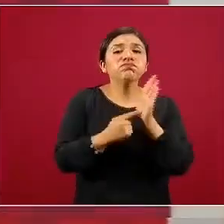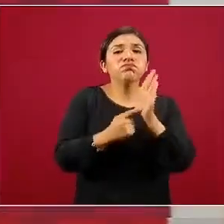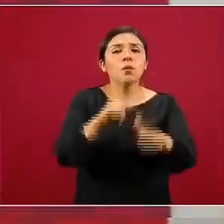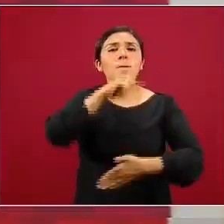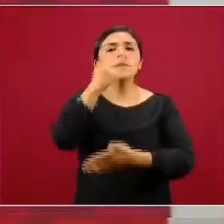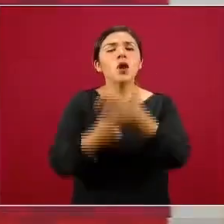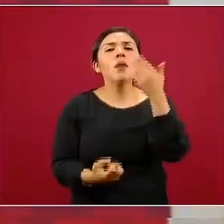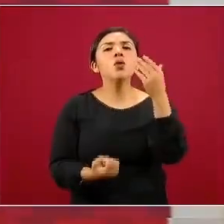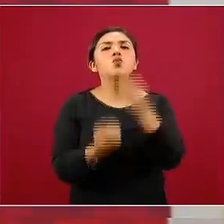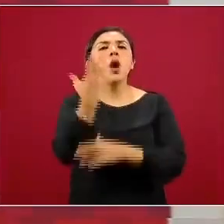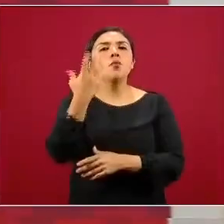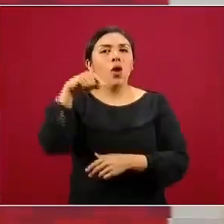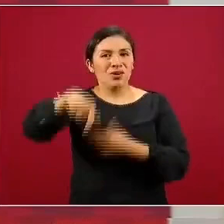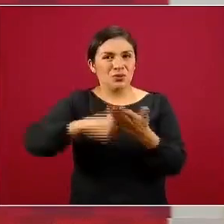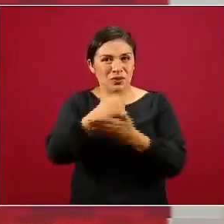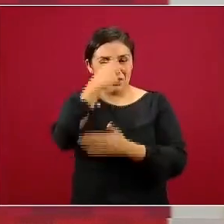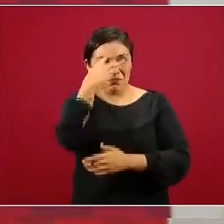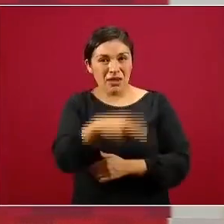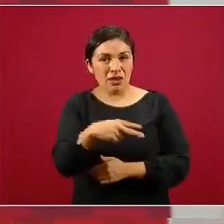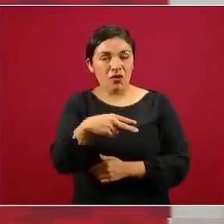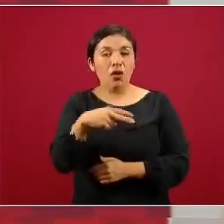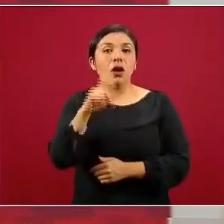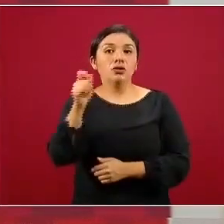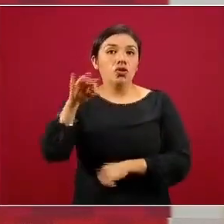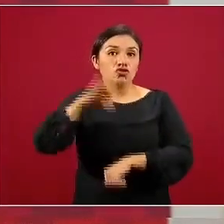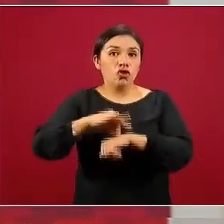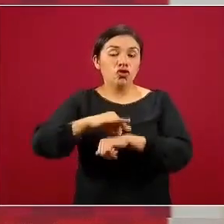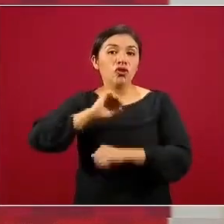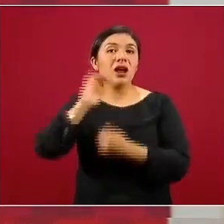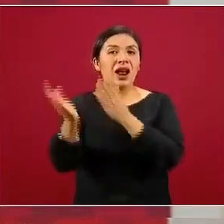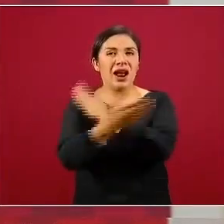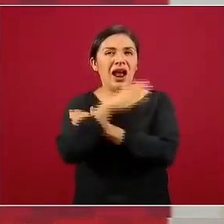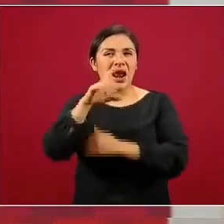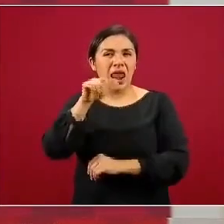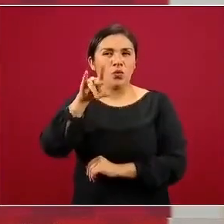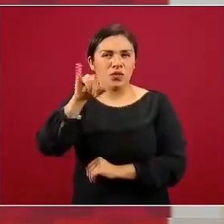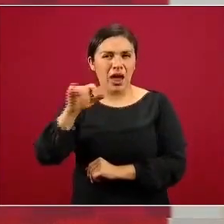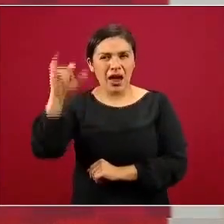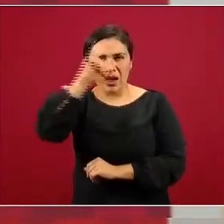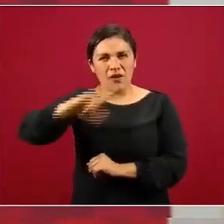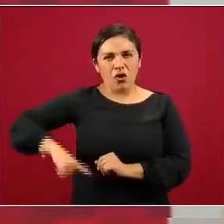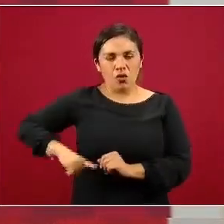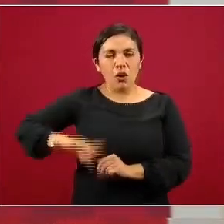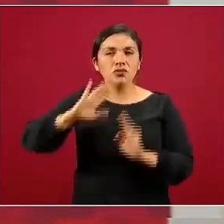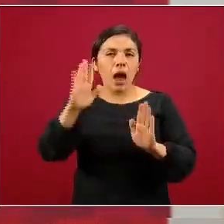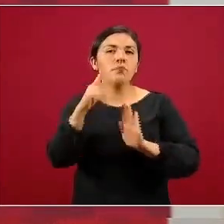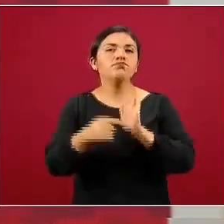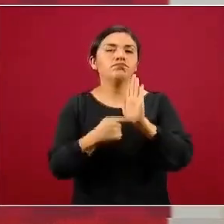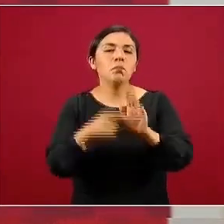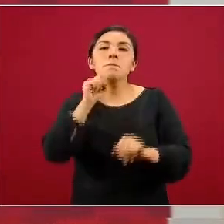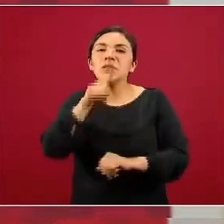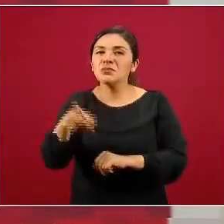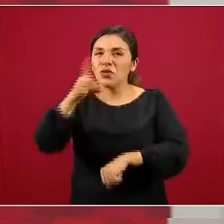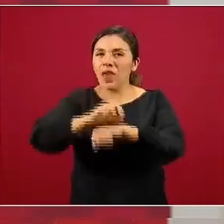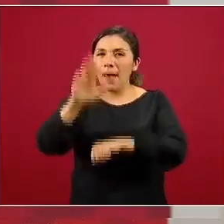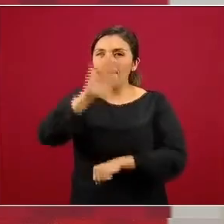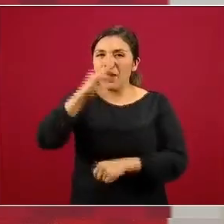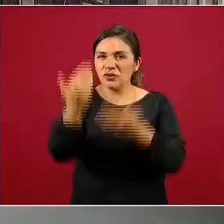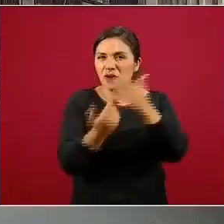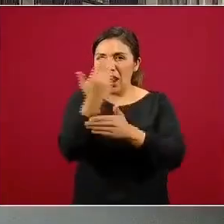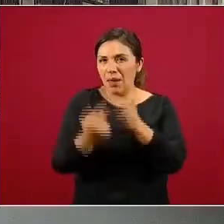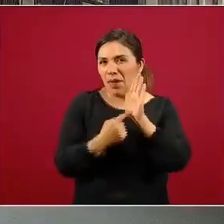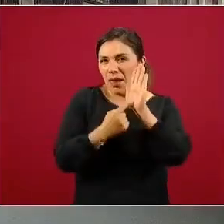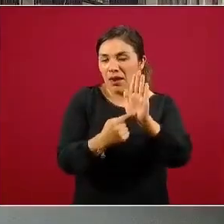el programa nuevo de la Ciudad de México, que la propia doctora Sheinbaum, jefa de gobierno, había presentado la mañana del mismo miércoles. Este